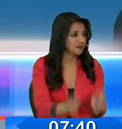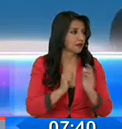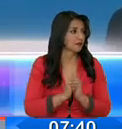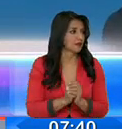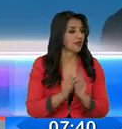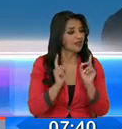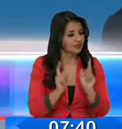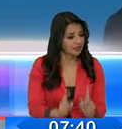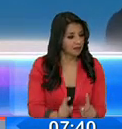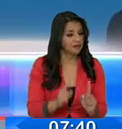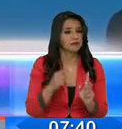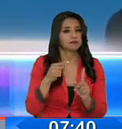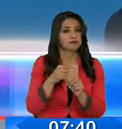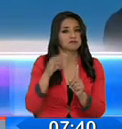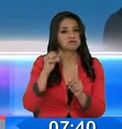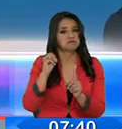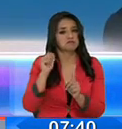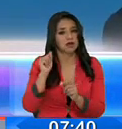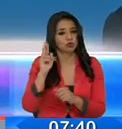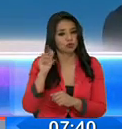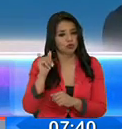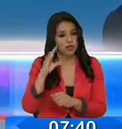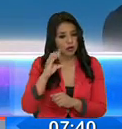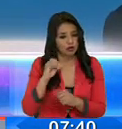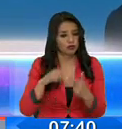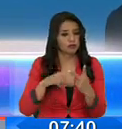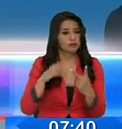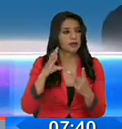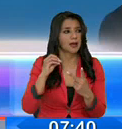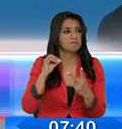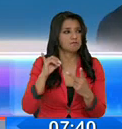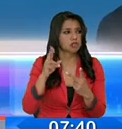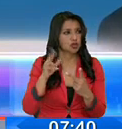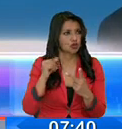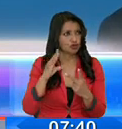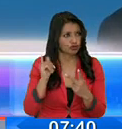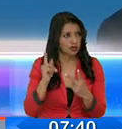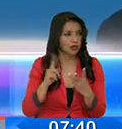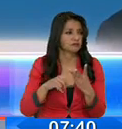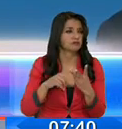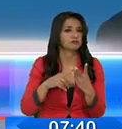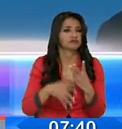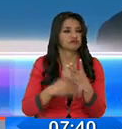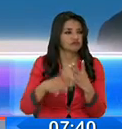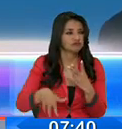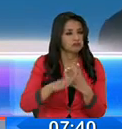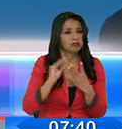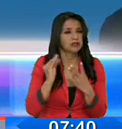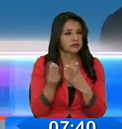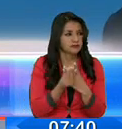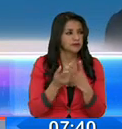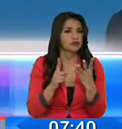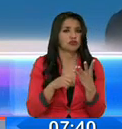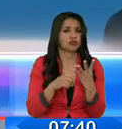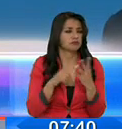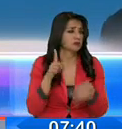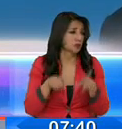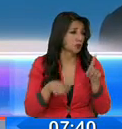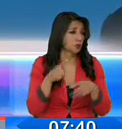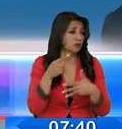por el caso manduria que está allí el caza caminos que el tema de los grupos de la el de la refinería del pacífico por señalar algunos